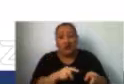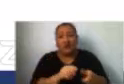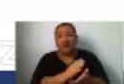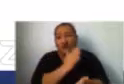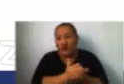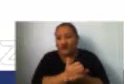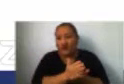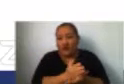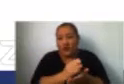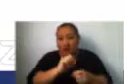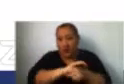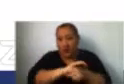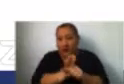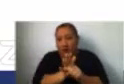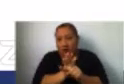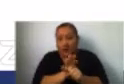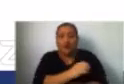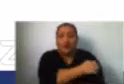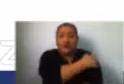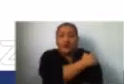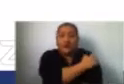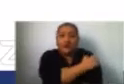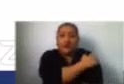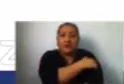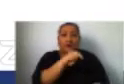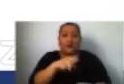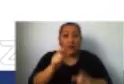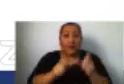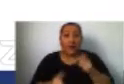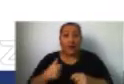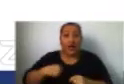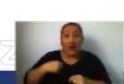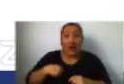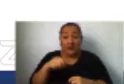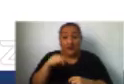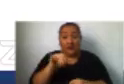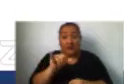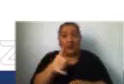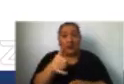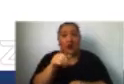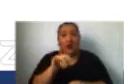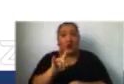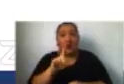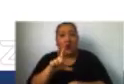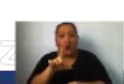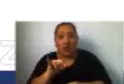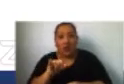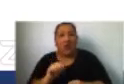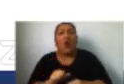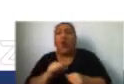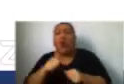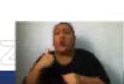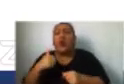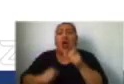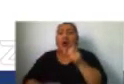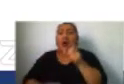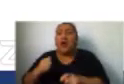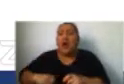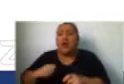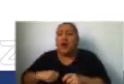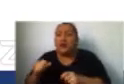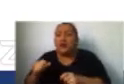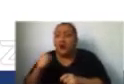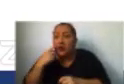ello, el alcalde provincial de Yauli Loroya, junto con los alcaldes distritales, decidieron ser mucho